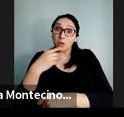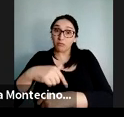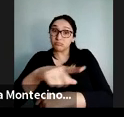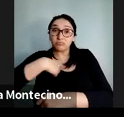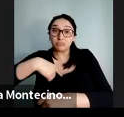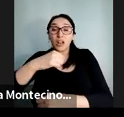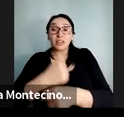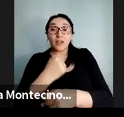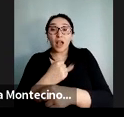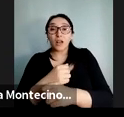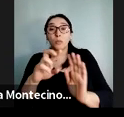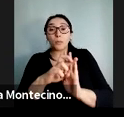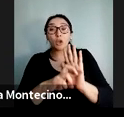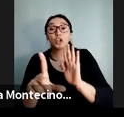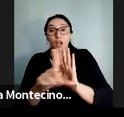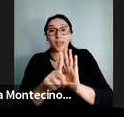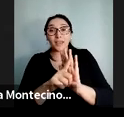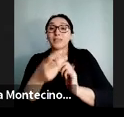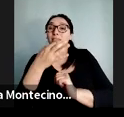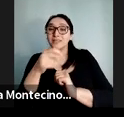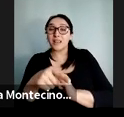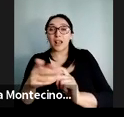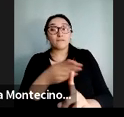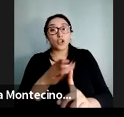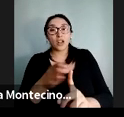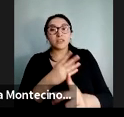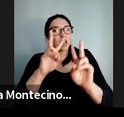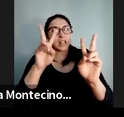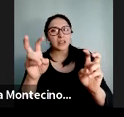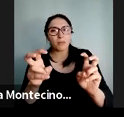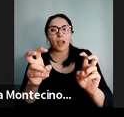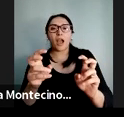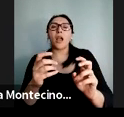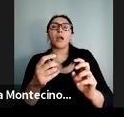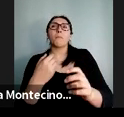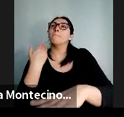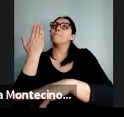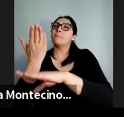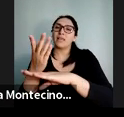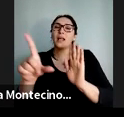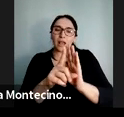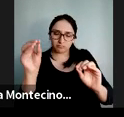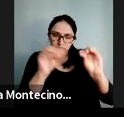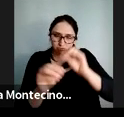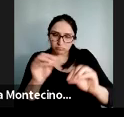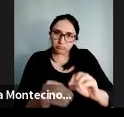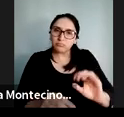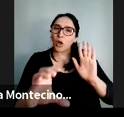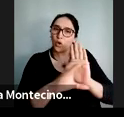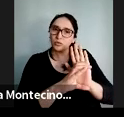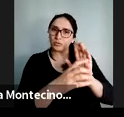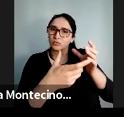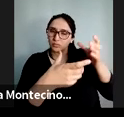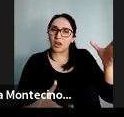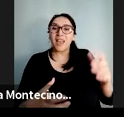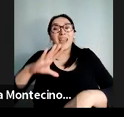en un proyecto de ley que aborda este tipo de violencias para que estén tipificadas, pero por otro lado sabemos que lo carcelario no es la